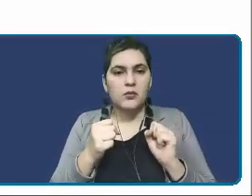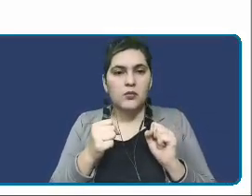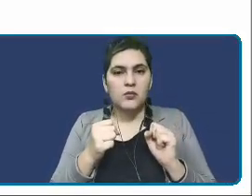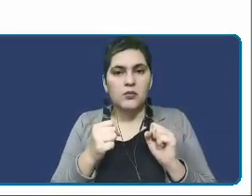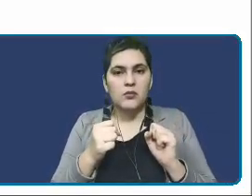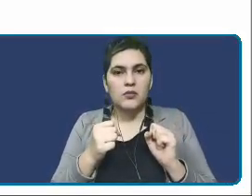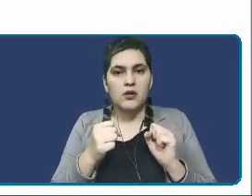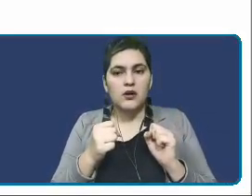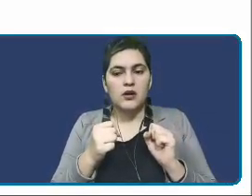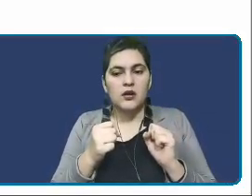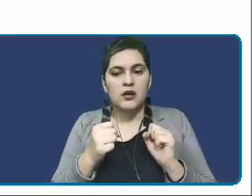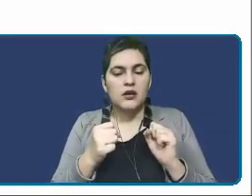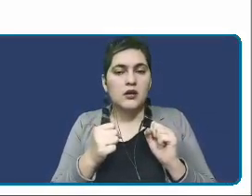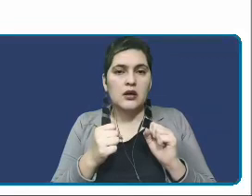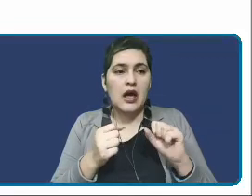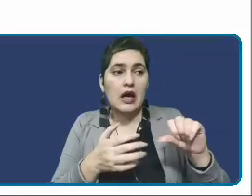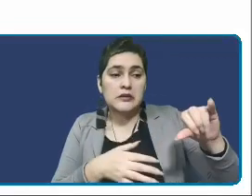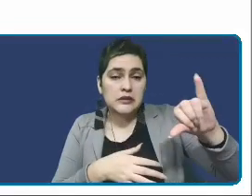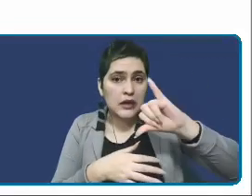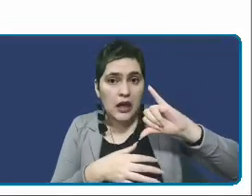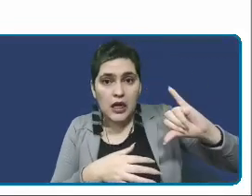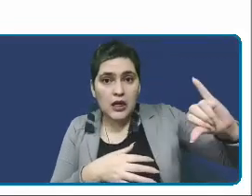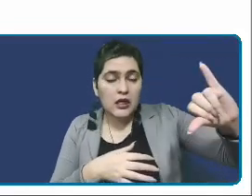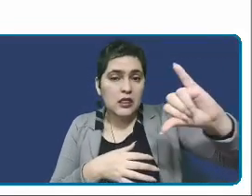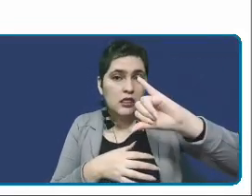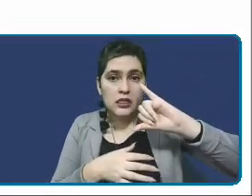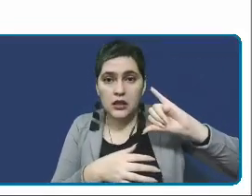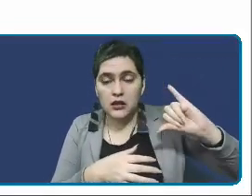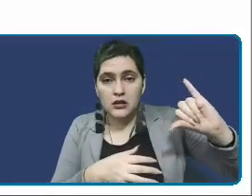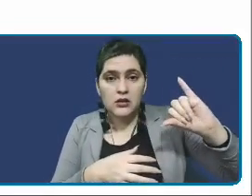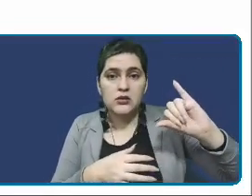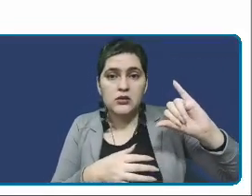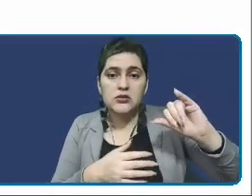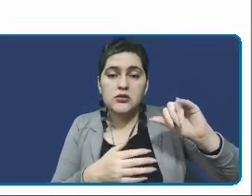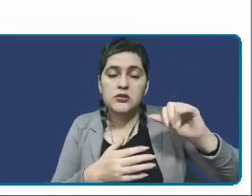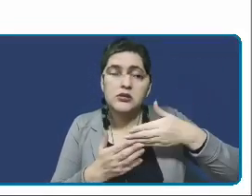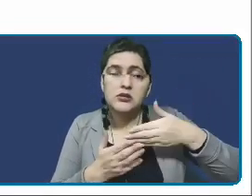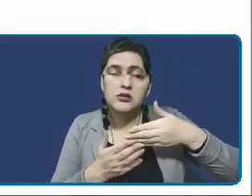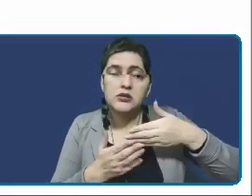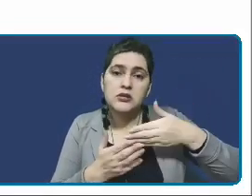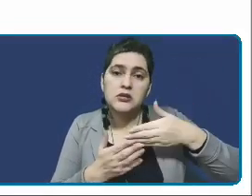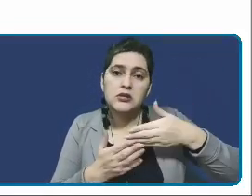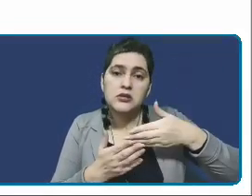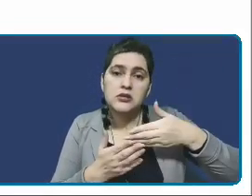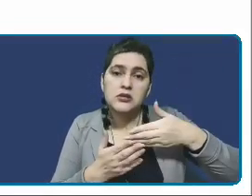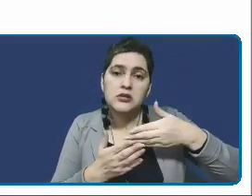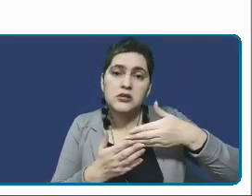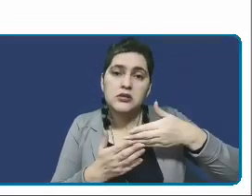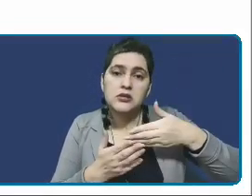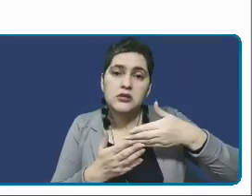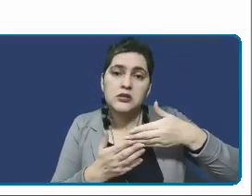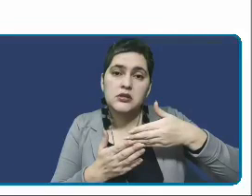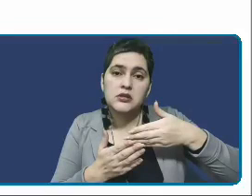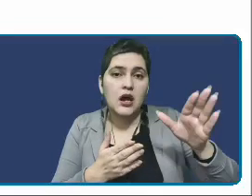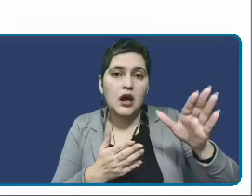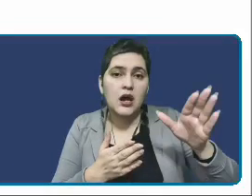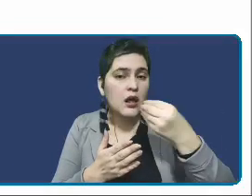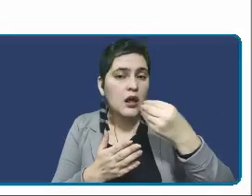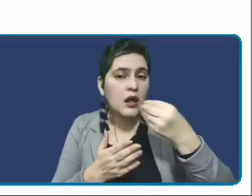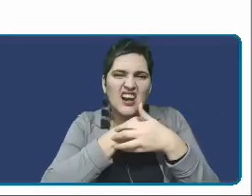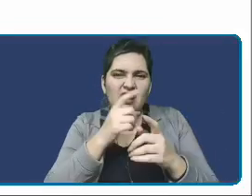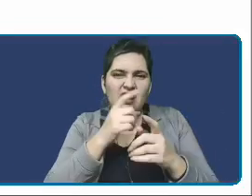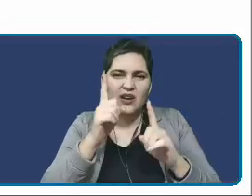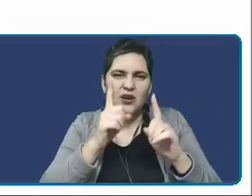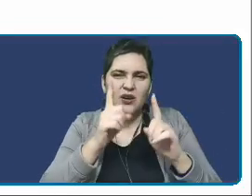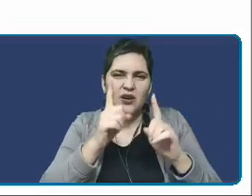incorporar algún aceite, o sacar algún alimento que me esté provocando alguna reacción alérgica, ¿ya? Pero eso es en